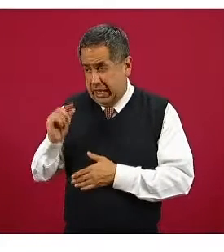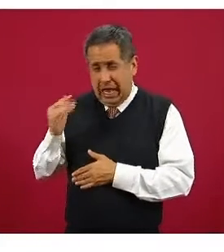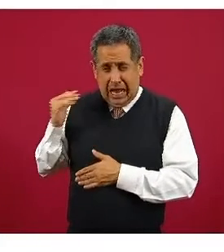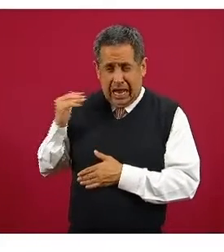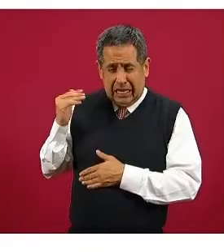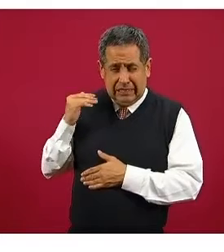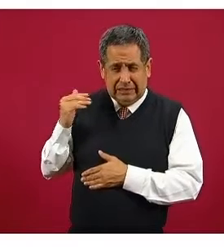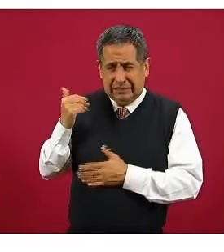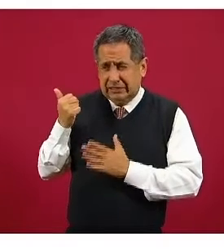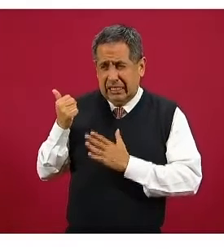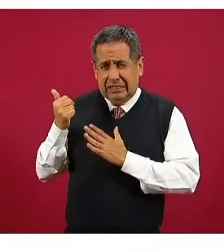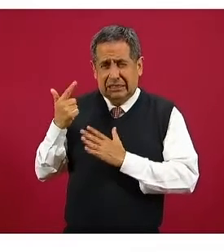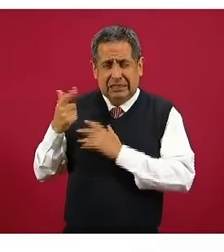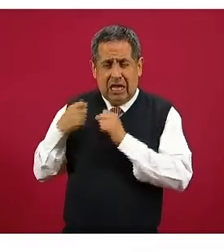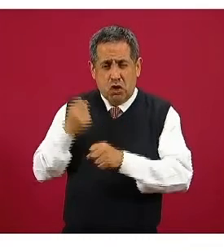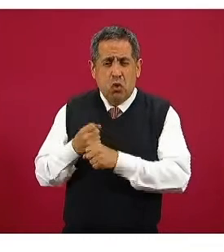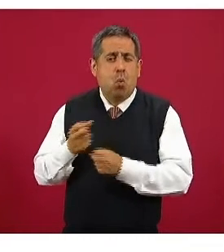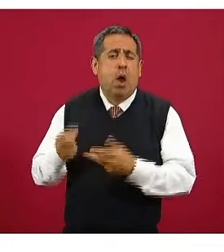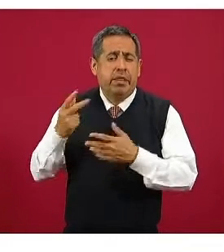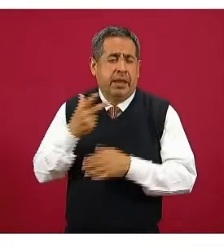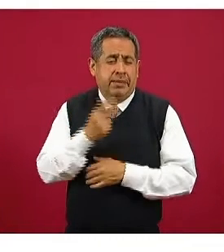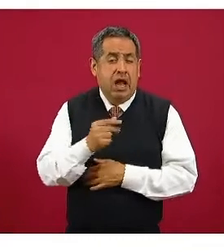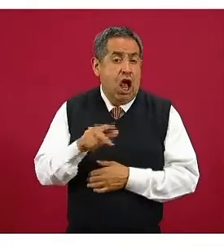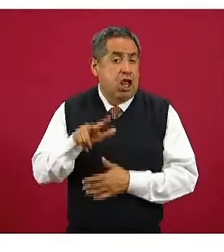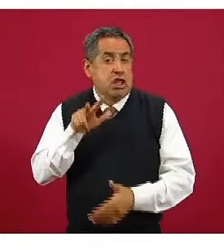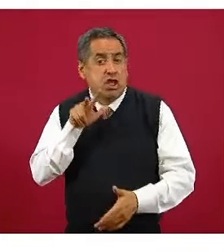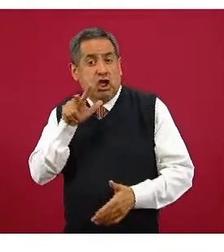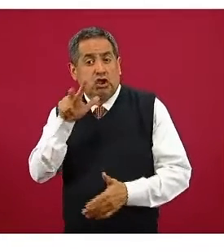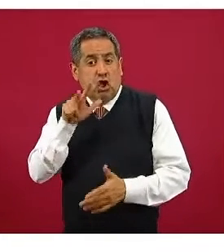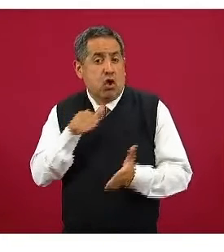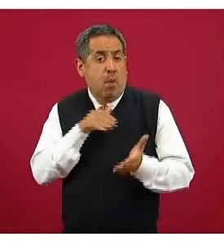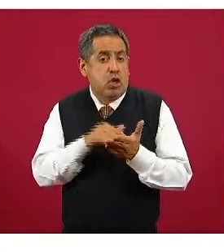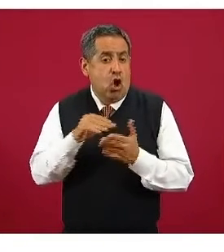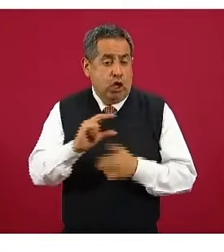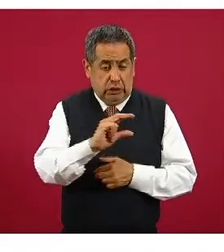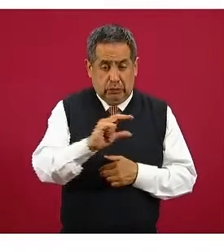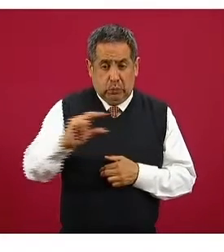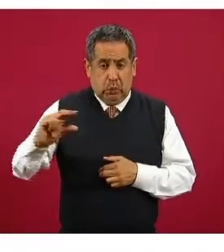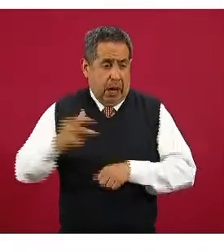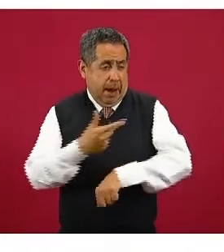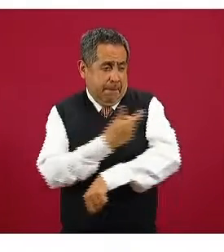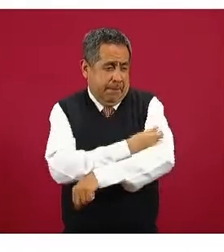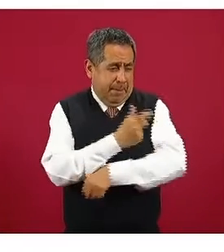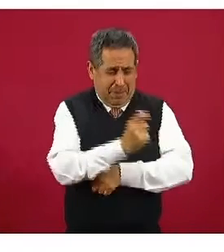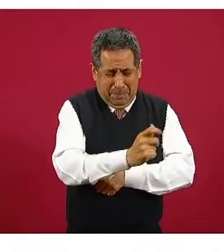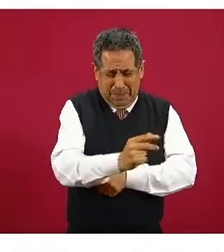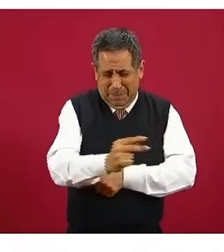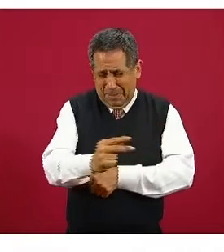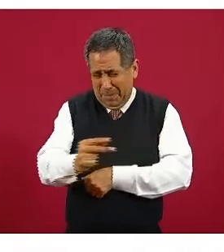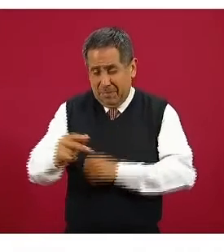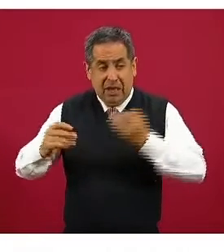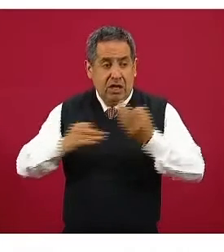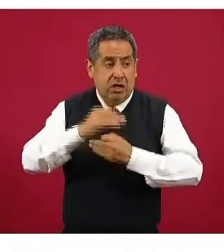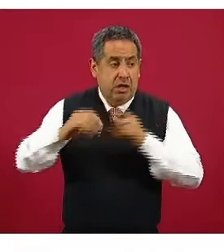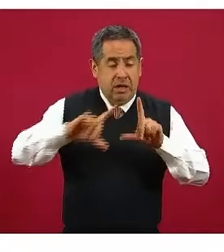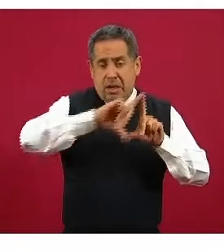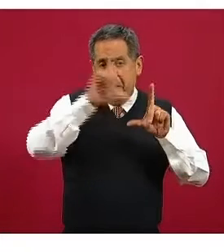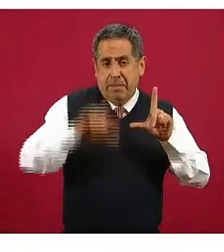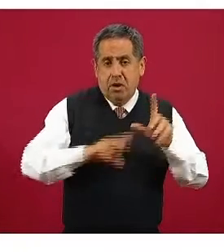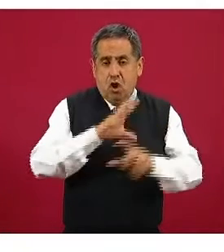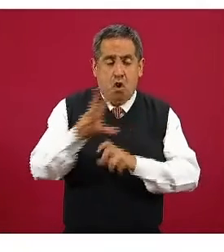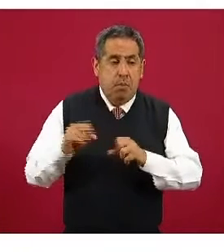últimos 6, 7 años a tener 18 millones de dosis de vacunas que se aplican en toda la República.